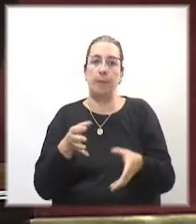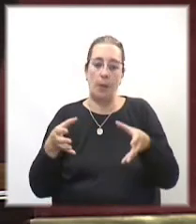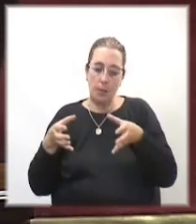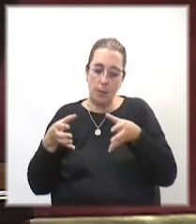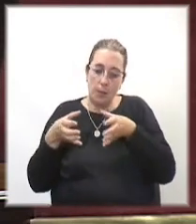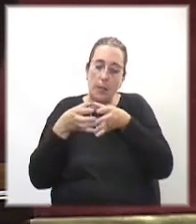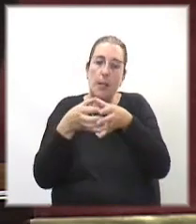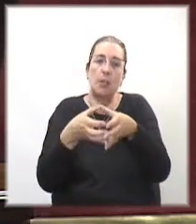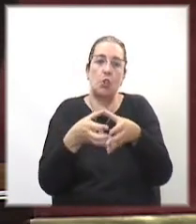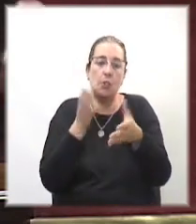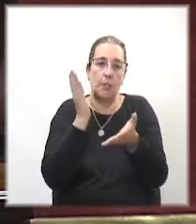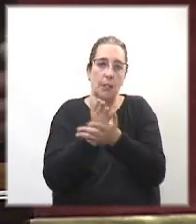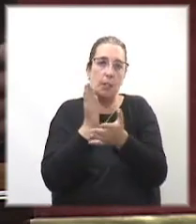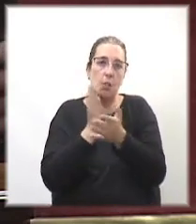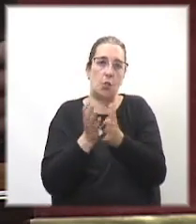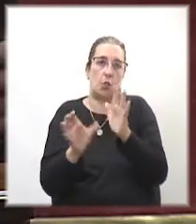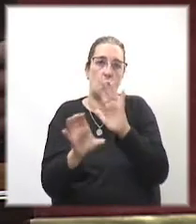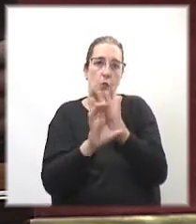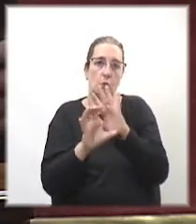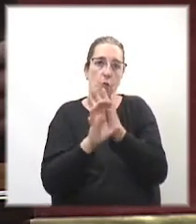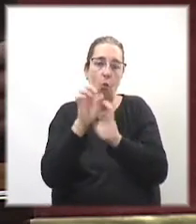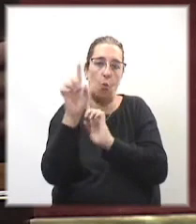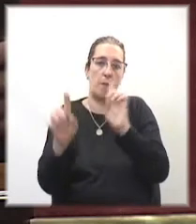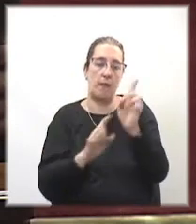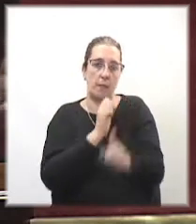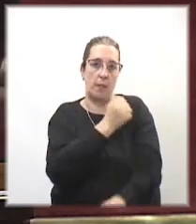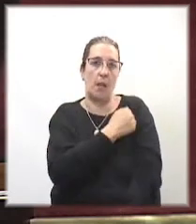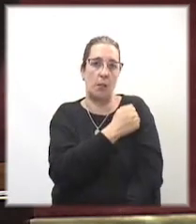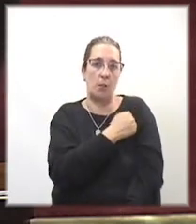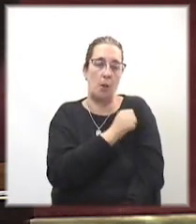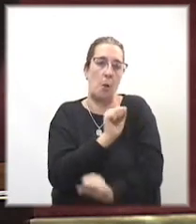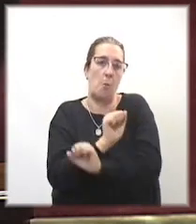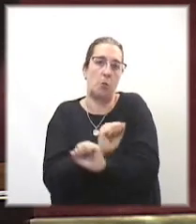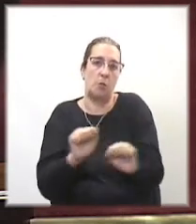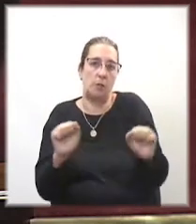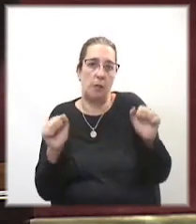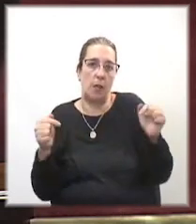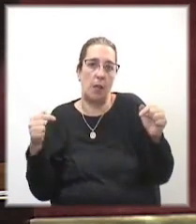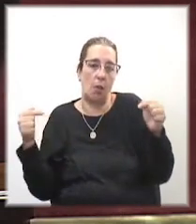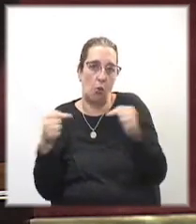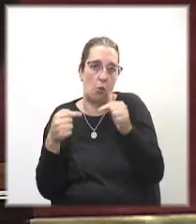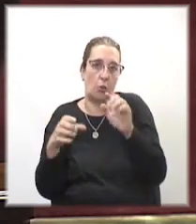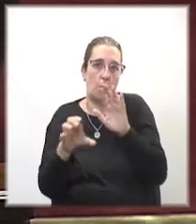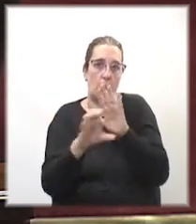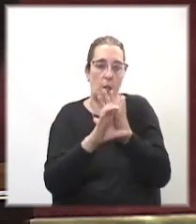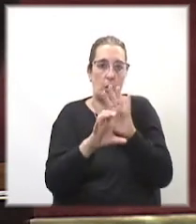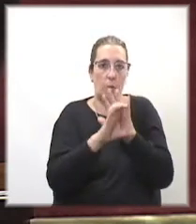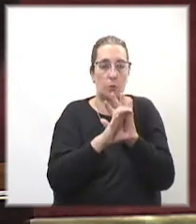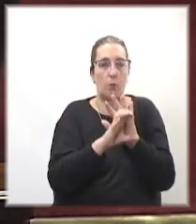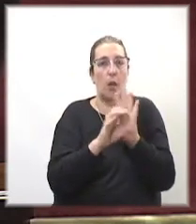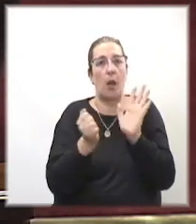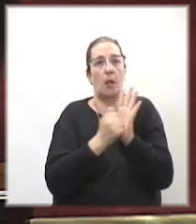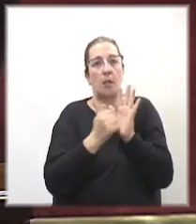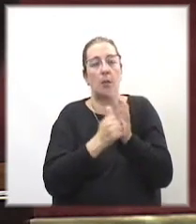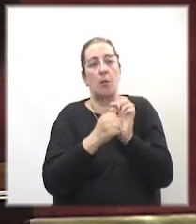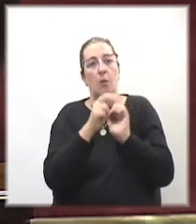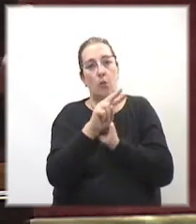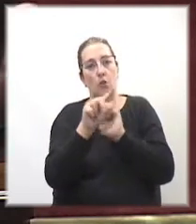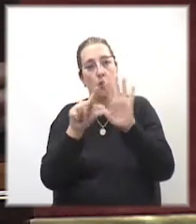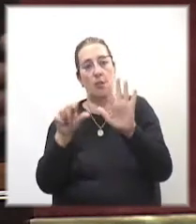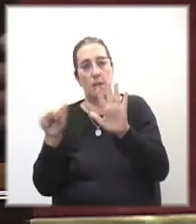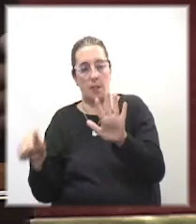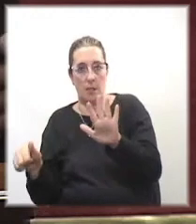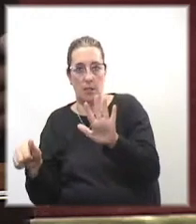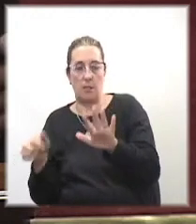delegaciones de Derecho Constitucional de la Universidad Católica una posible inconstitucionalidad en el artículo 276,